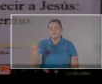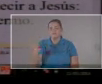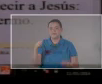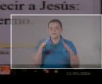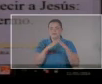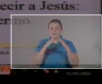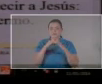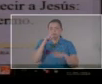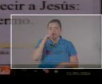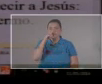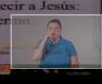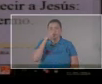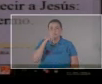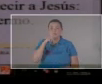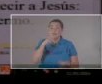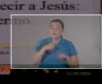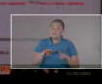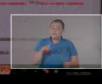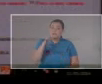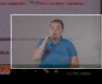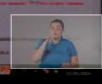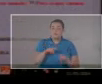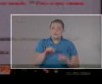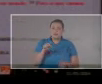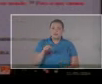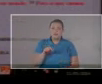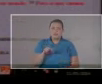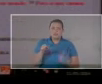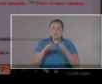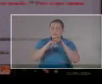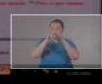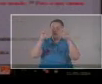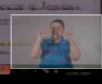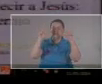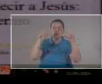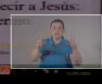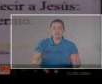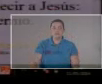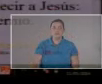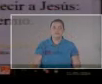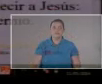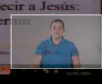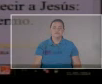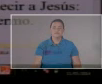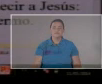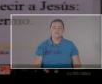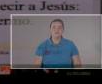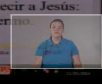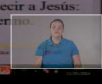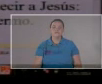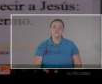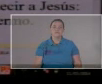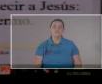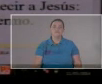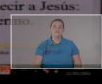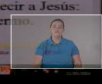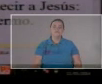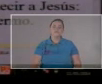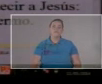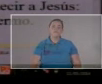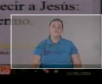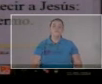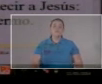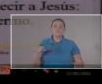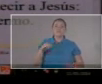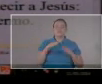Lo impresionante, Dios mío, Lo impresionante de esta casa es que el